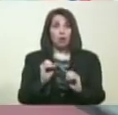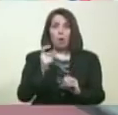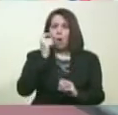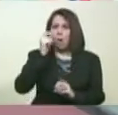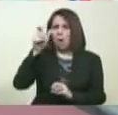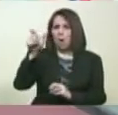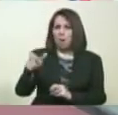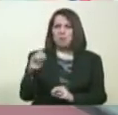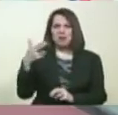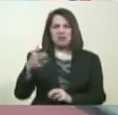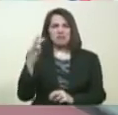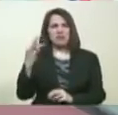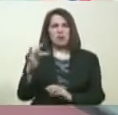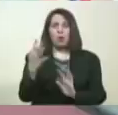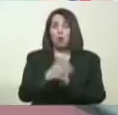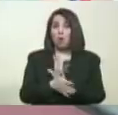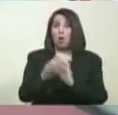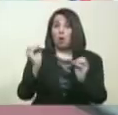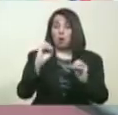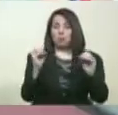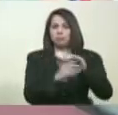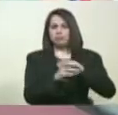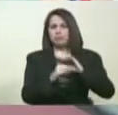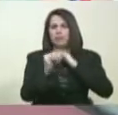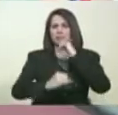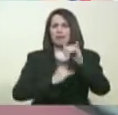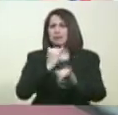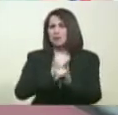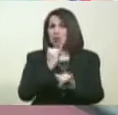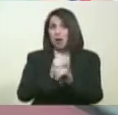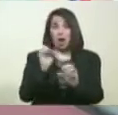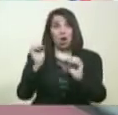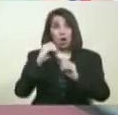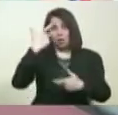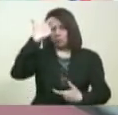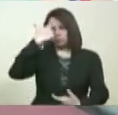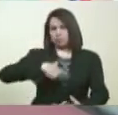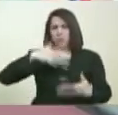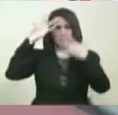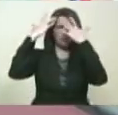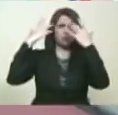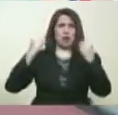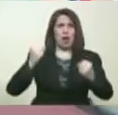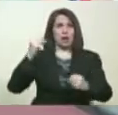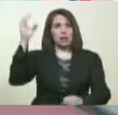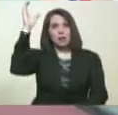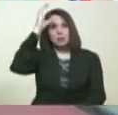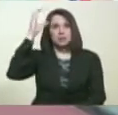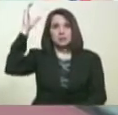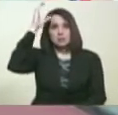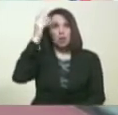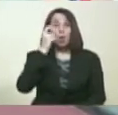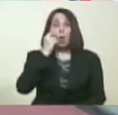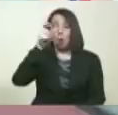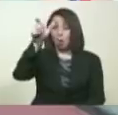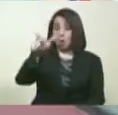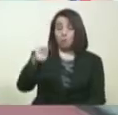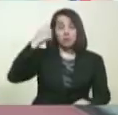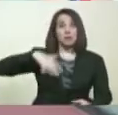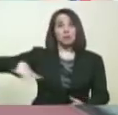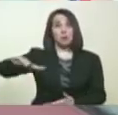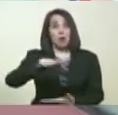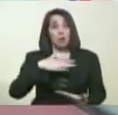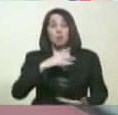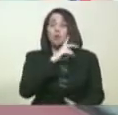Monetario Internacional, o es este experimentado y capacitado hombre del pueblo